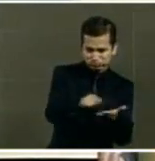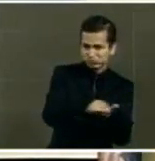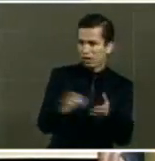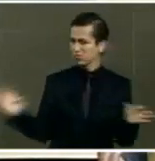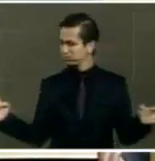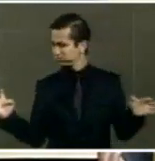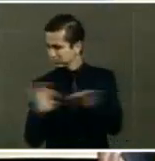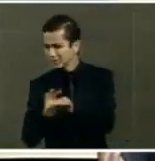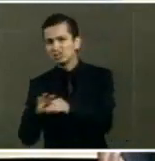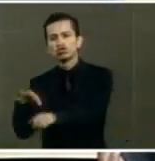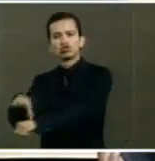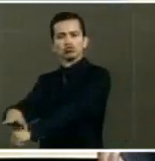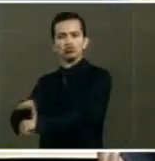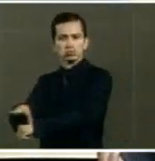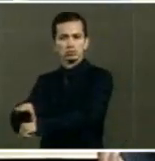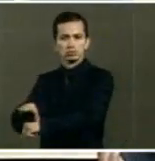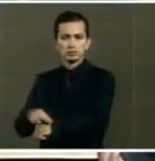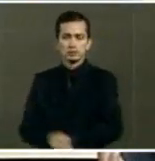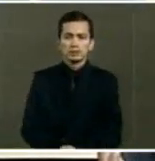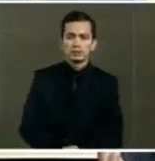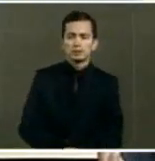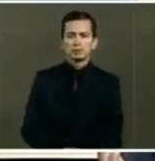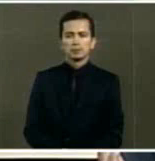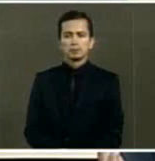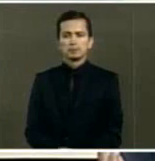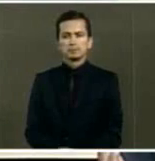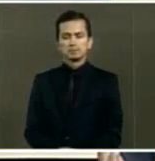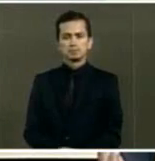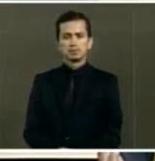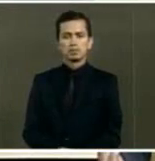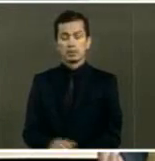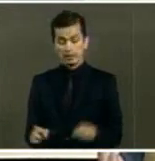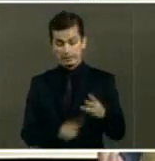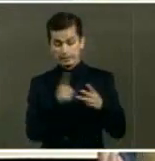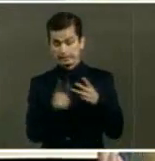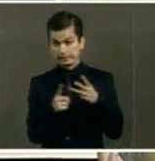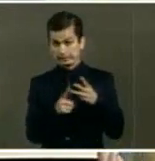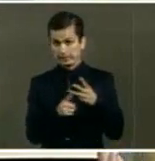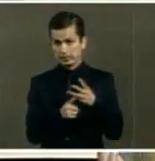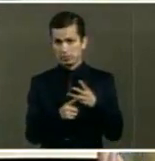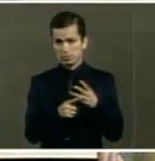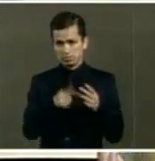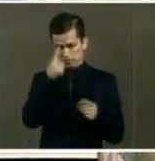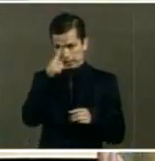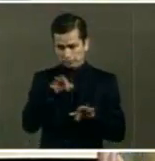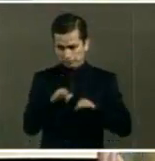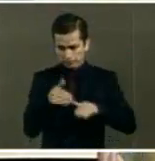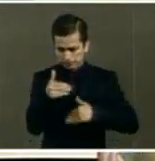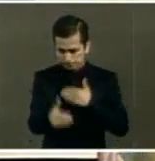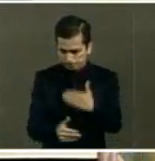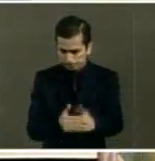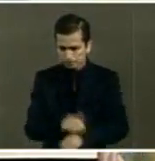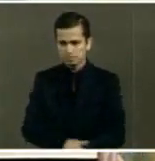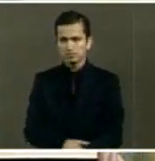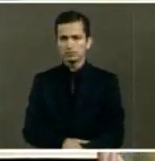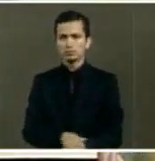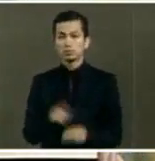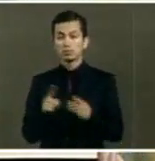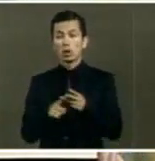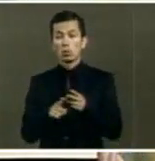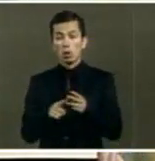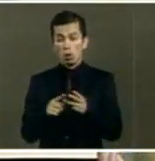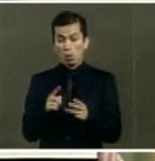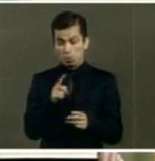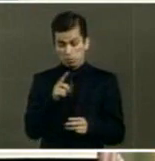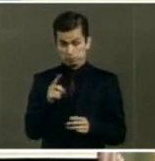al impartir justicia. Finalmente, el tercer componente de la estrategia es reconstrucción del tejido